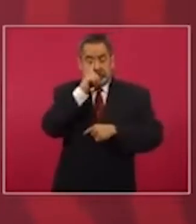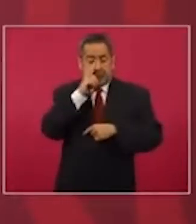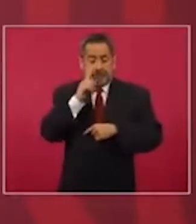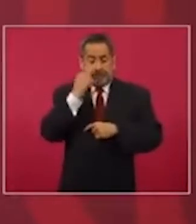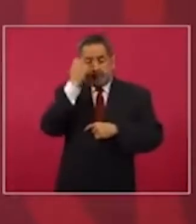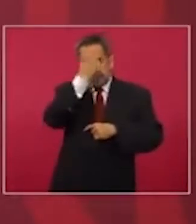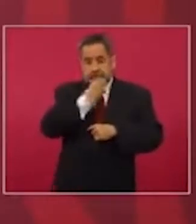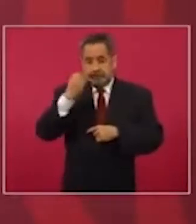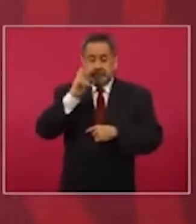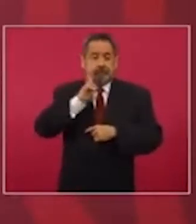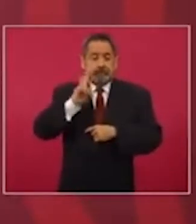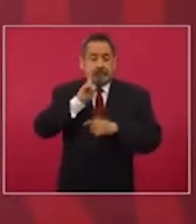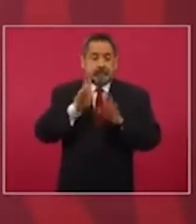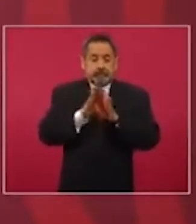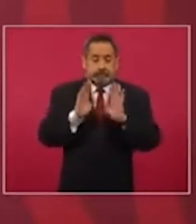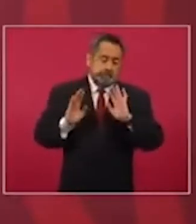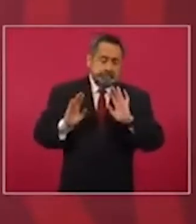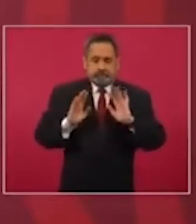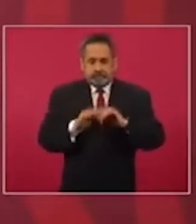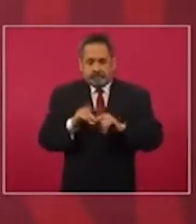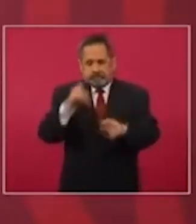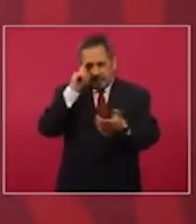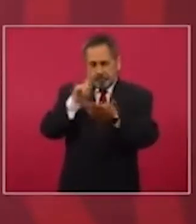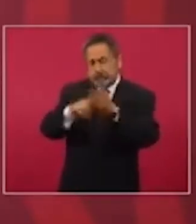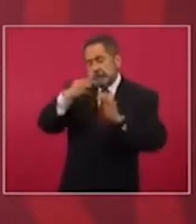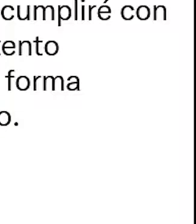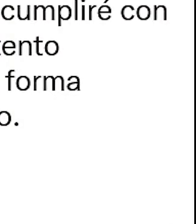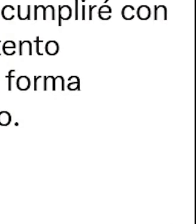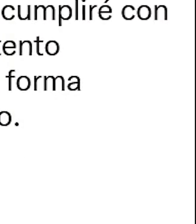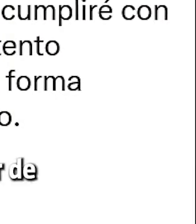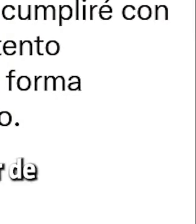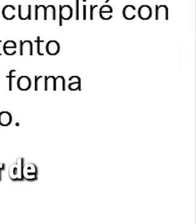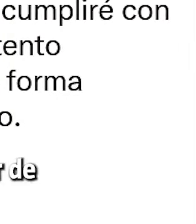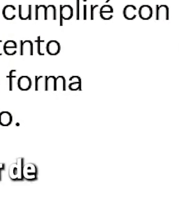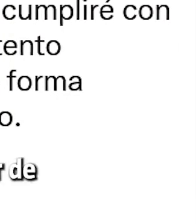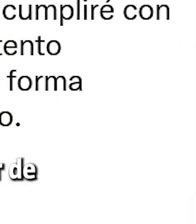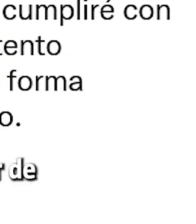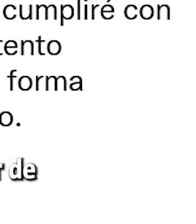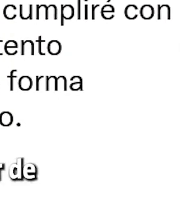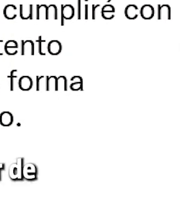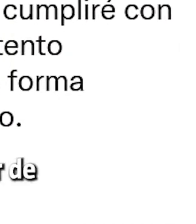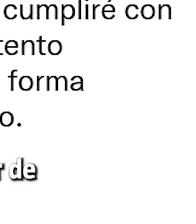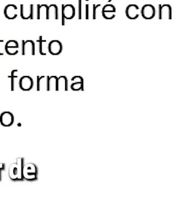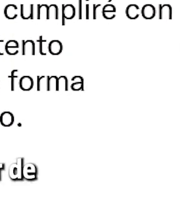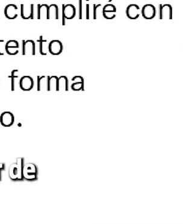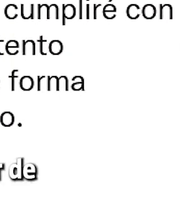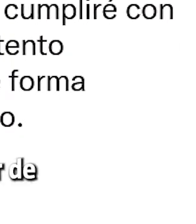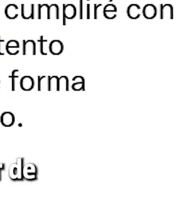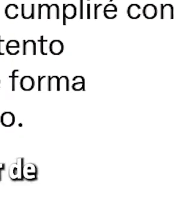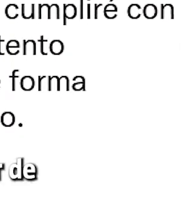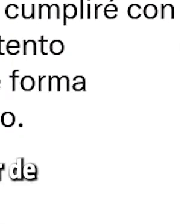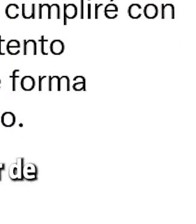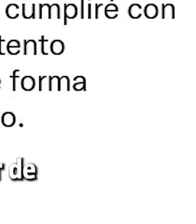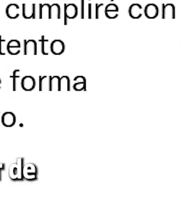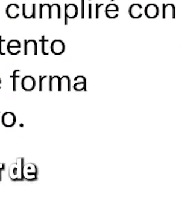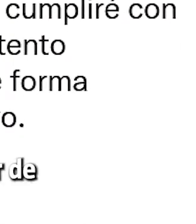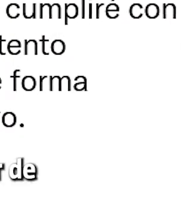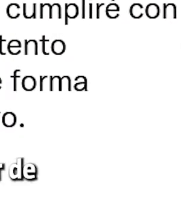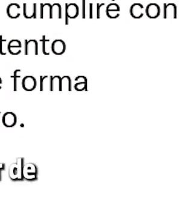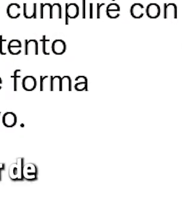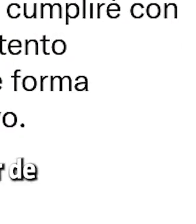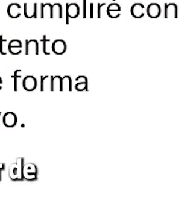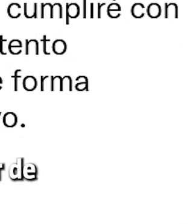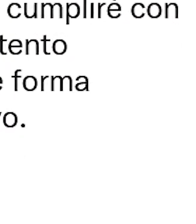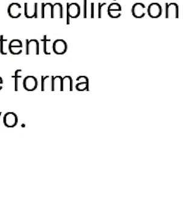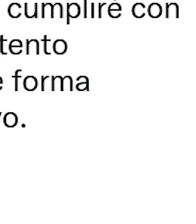pero yo creo que es script. Además, el mismo día, el gobernador de Guanajuato,